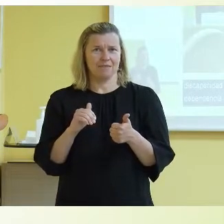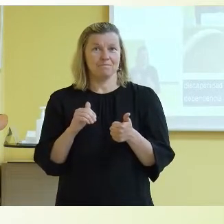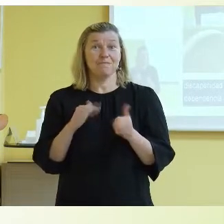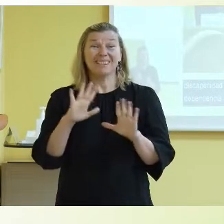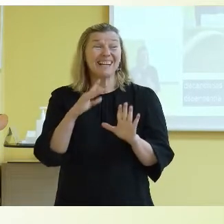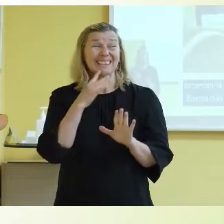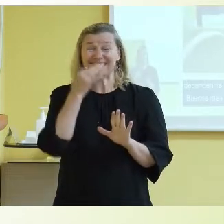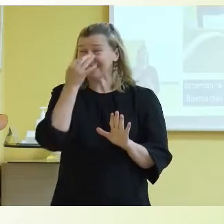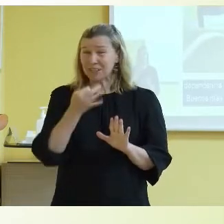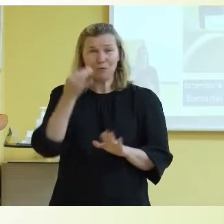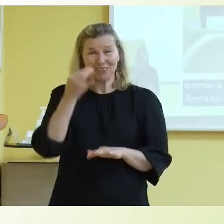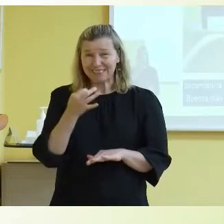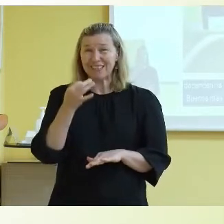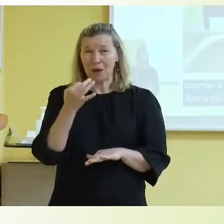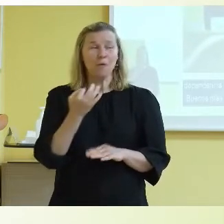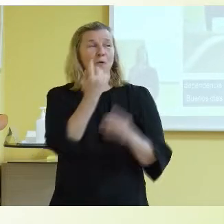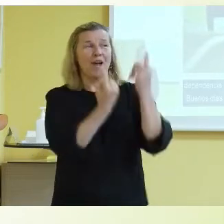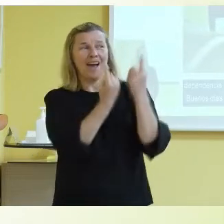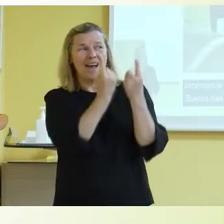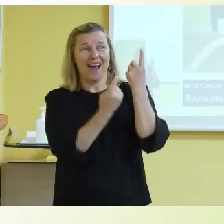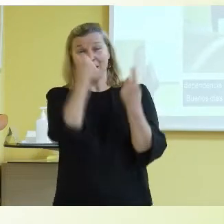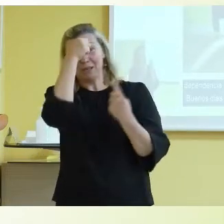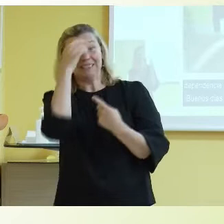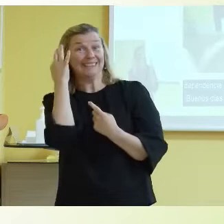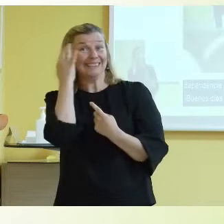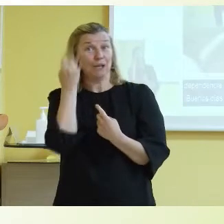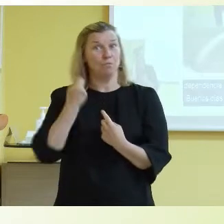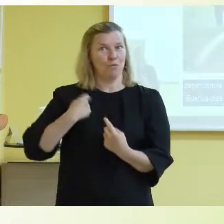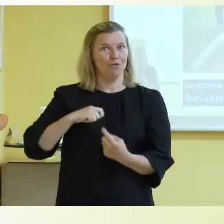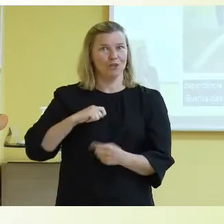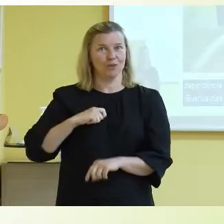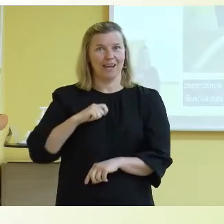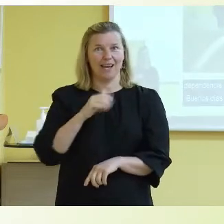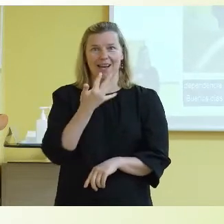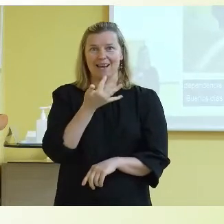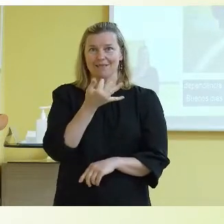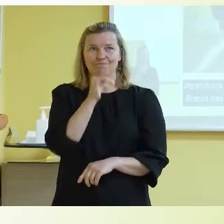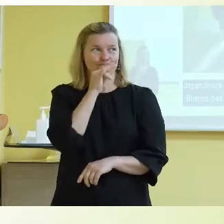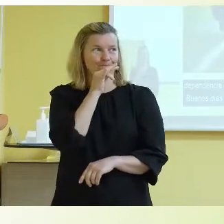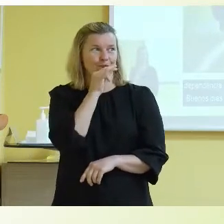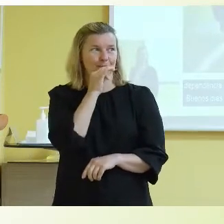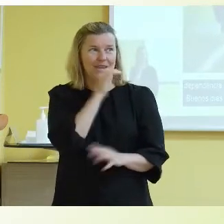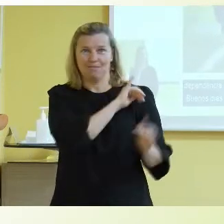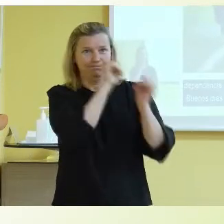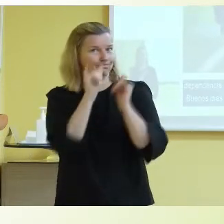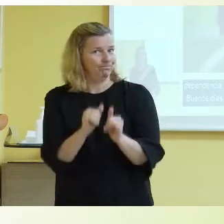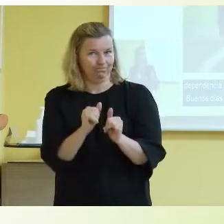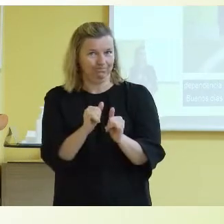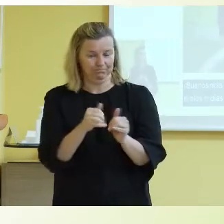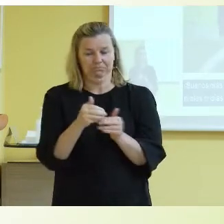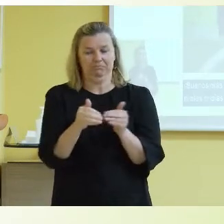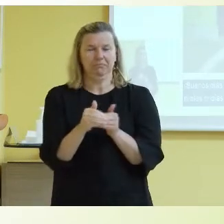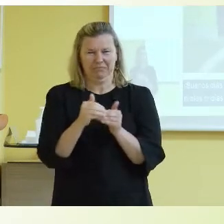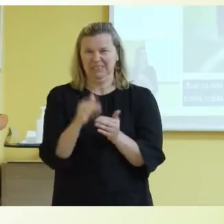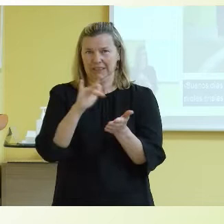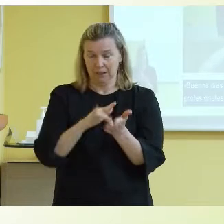seguro que habrá alguna o alguno de las profesionales que llegarán dentro de poco. Nosotros vamos a